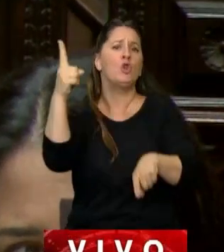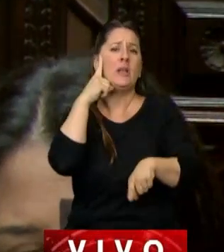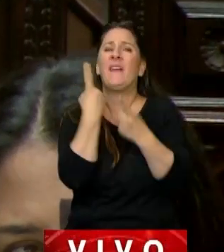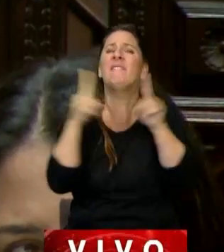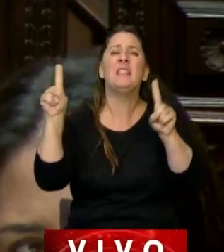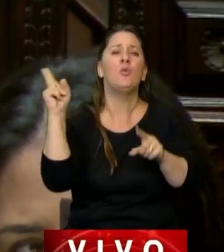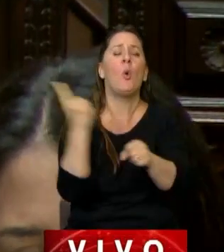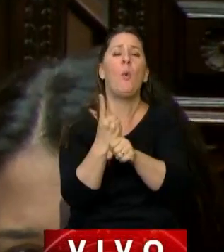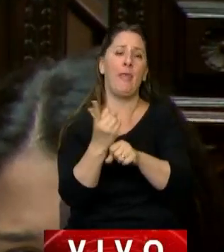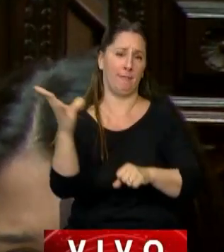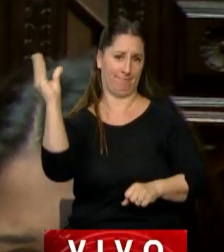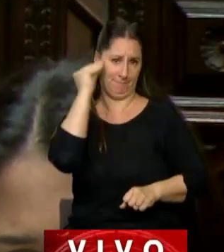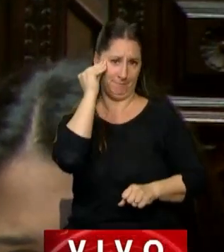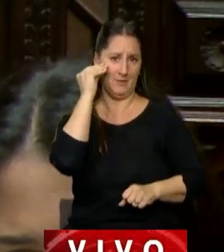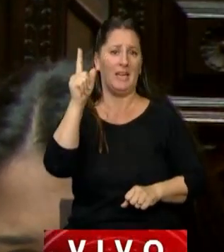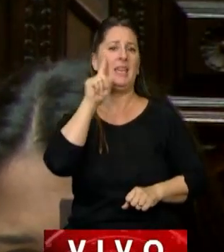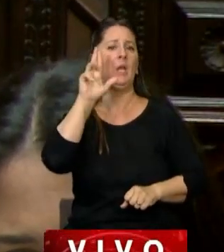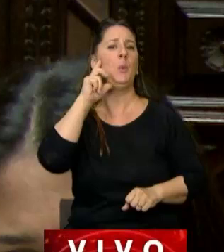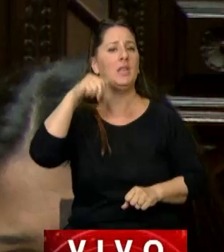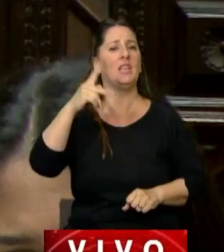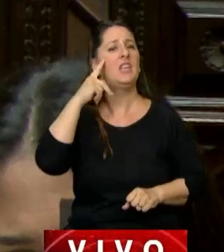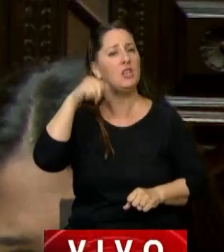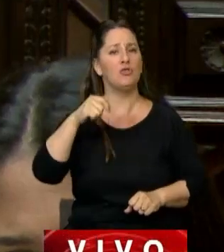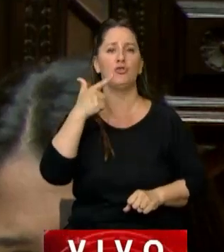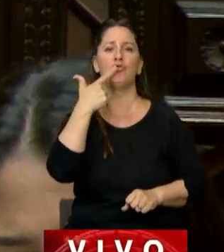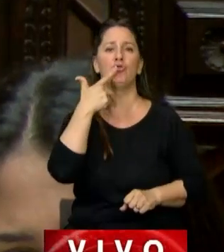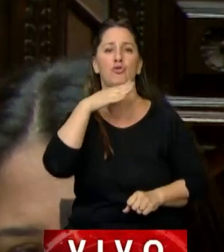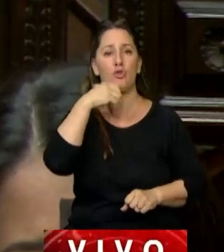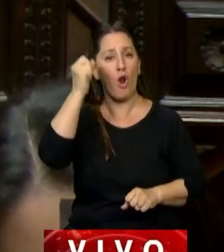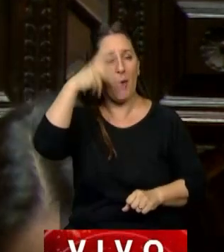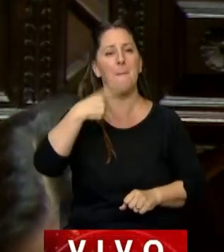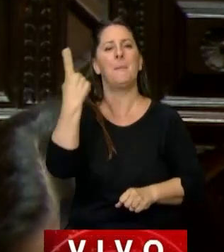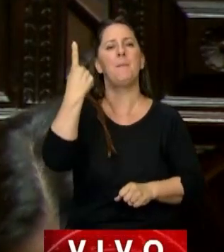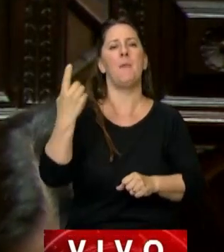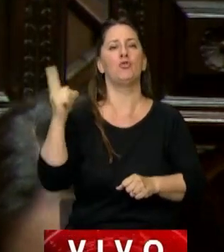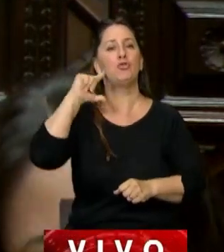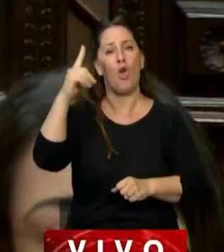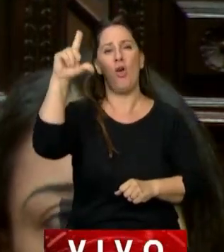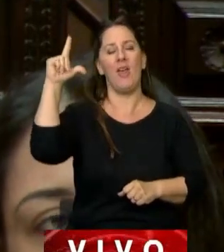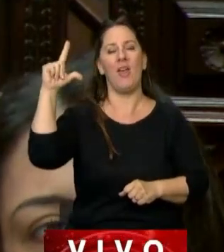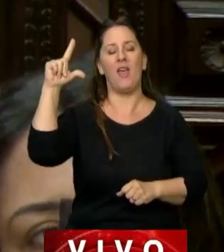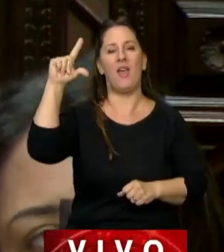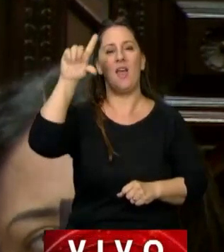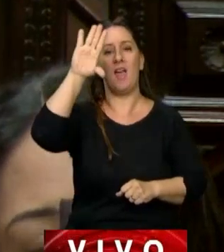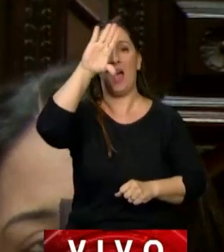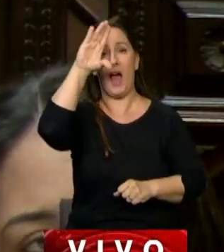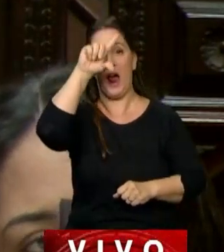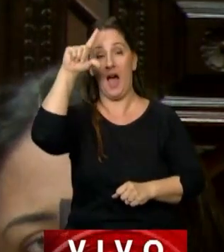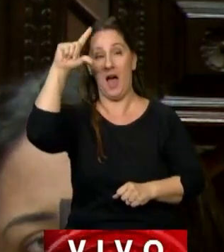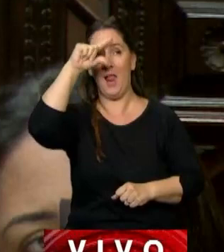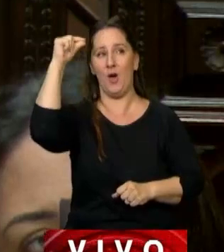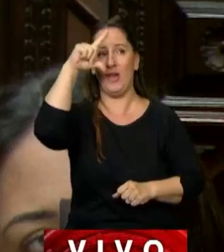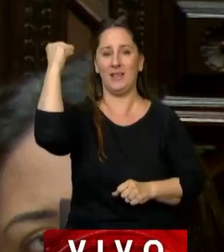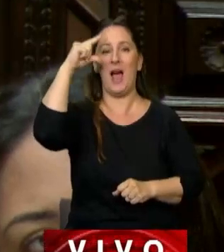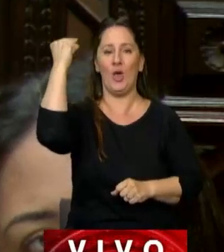excepto oír, dijo Irving King Jordan, el primer rector sordo de la Universidad Gallaudet de Estados Unidos, que es la primera universidad